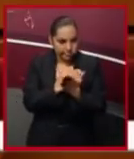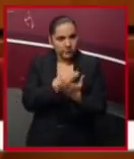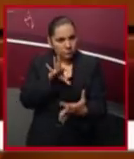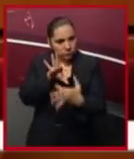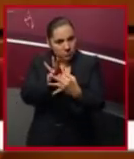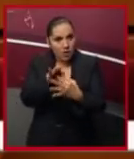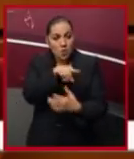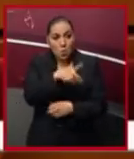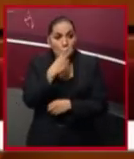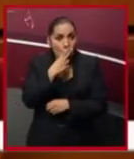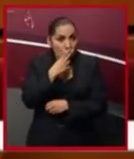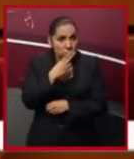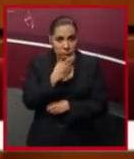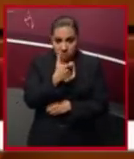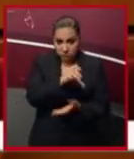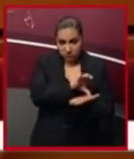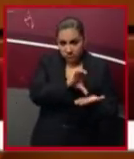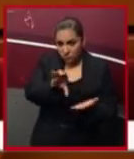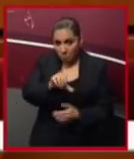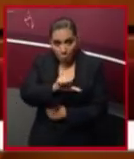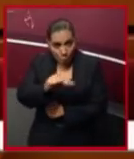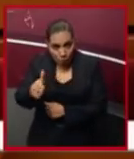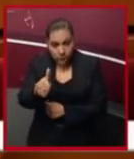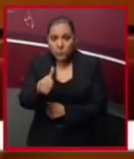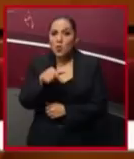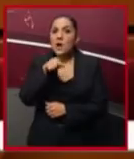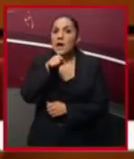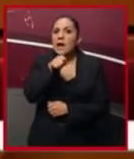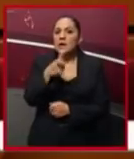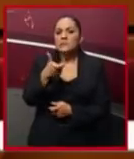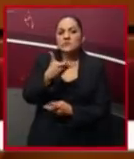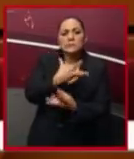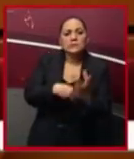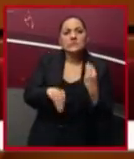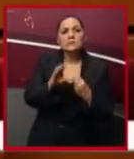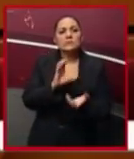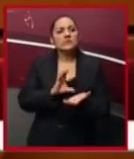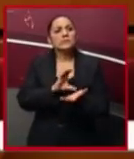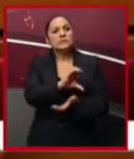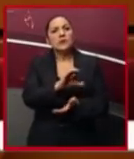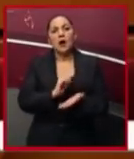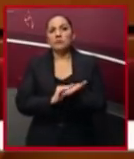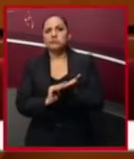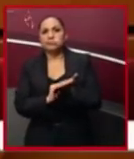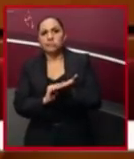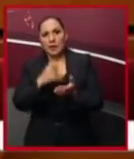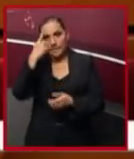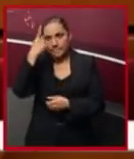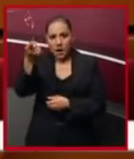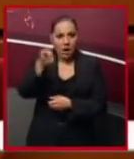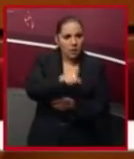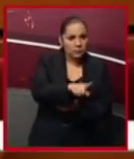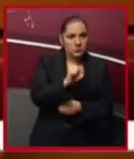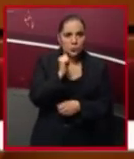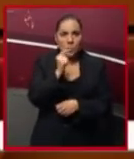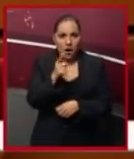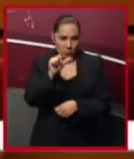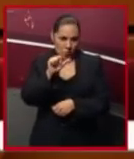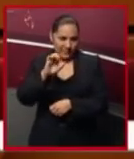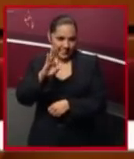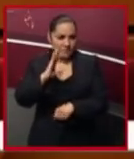de dichos recursos reintegran estas cantidades para solventar las observaciones de la auditoría